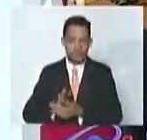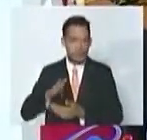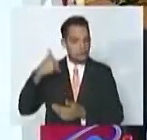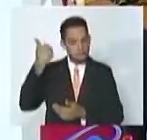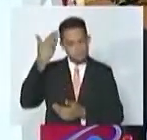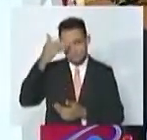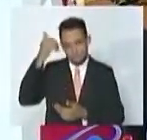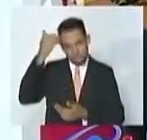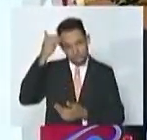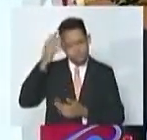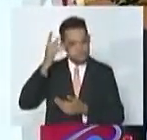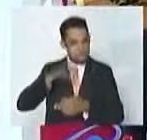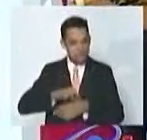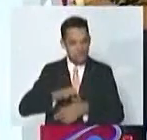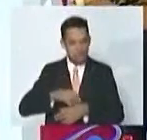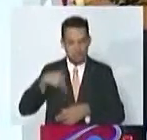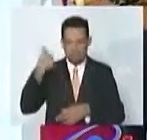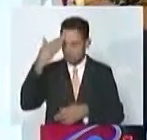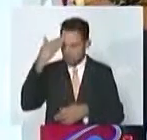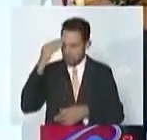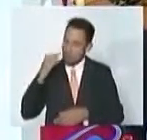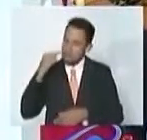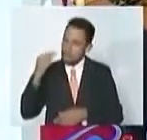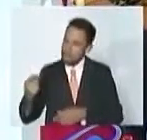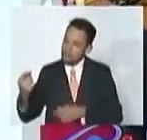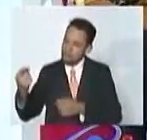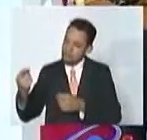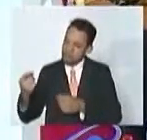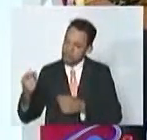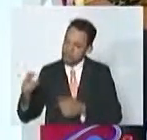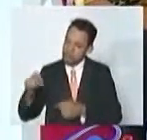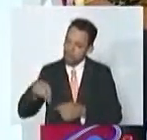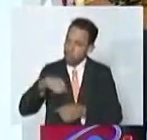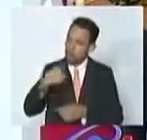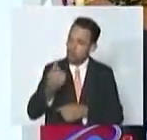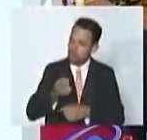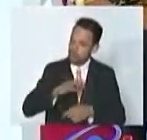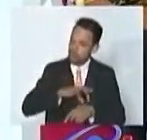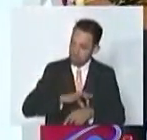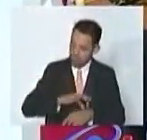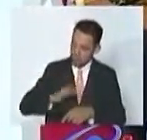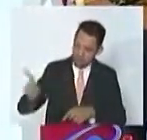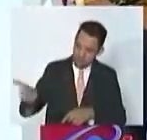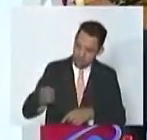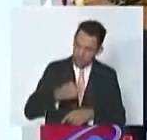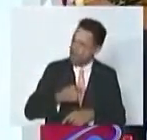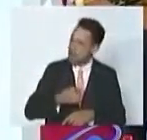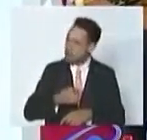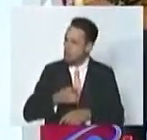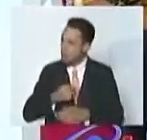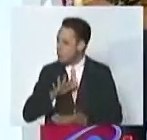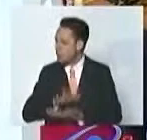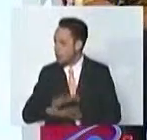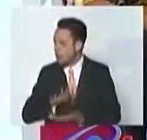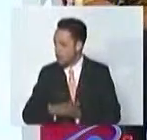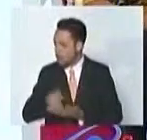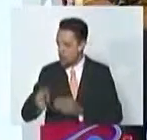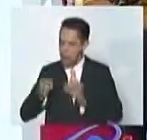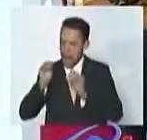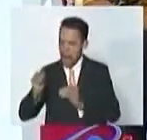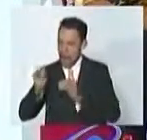desconoce que esta paciente tiene que ser remitido a fonoaudiología, pues posiblemente empiece a hacer un